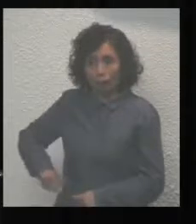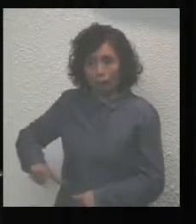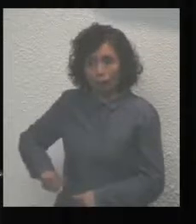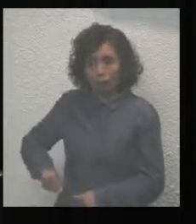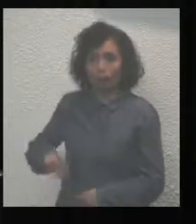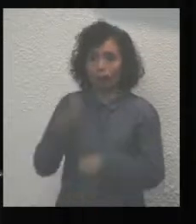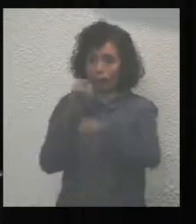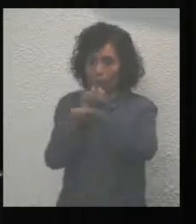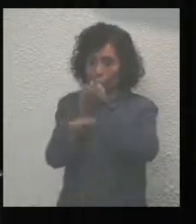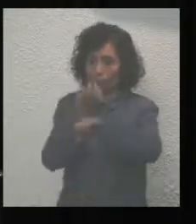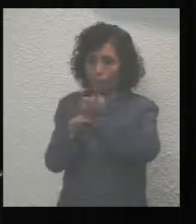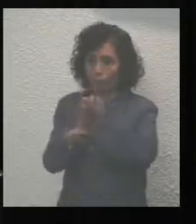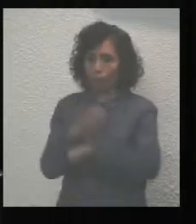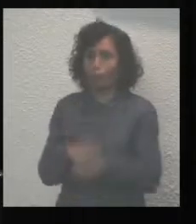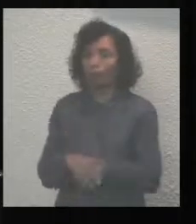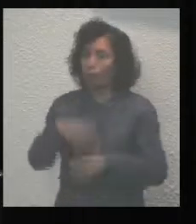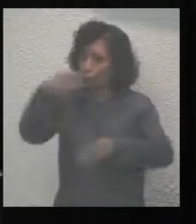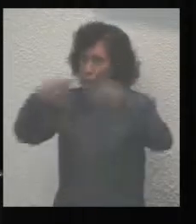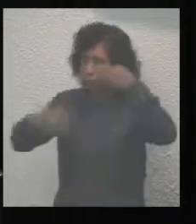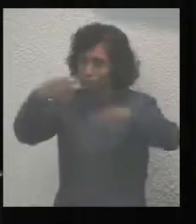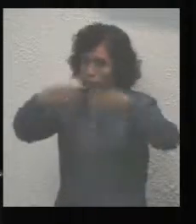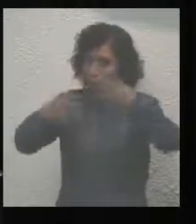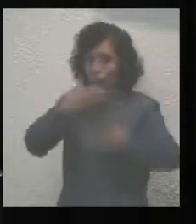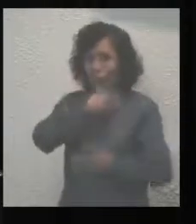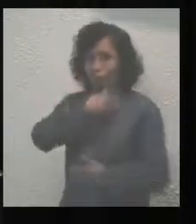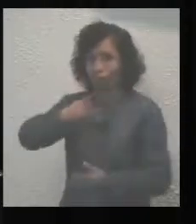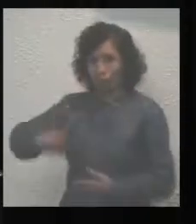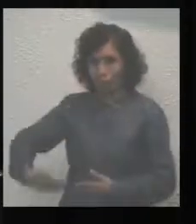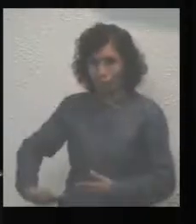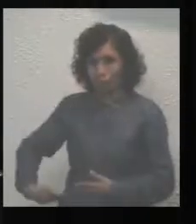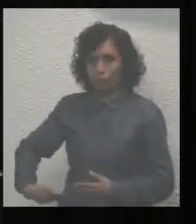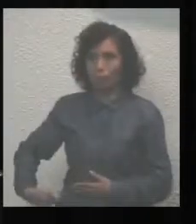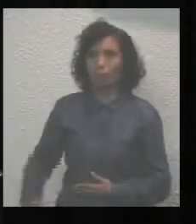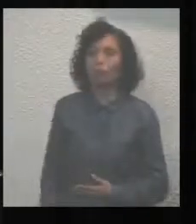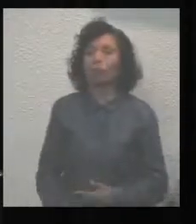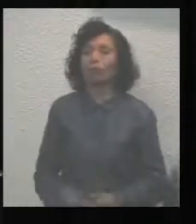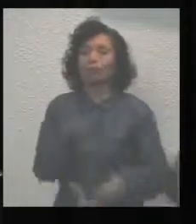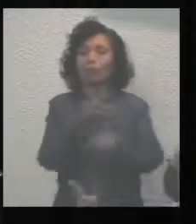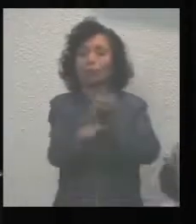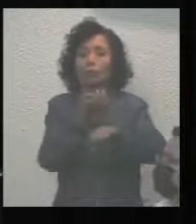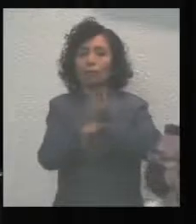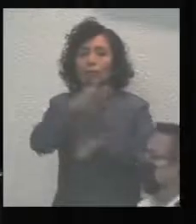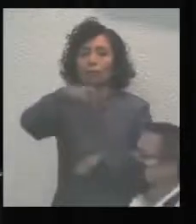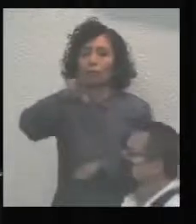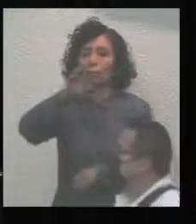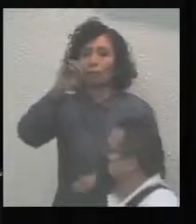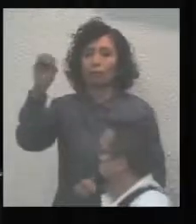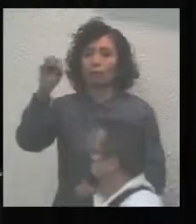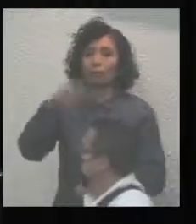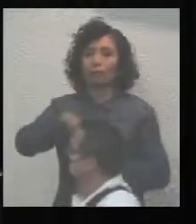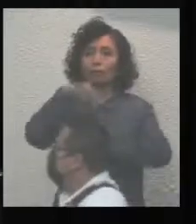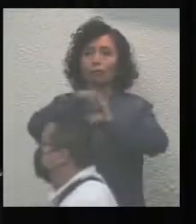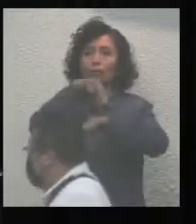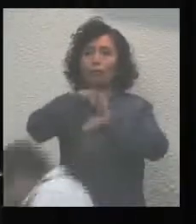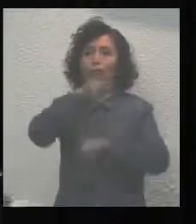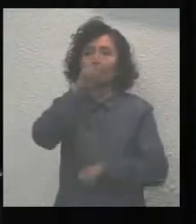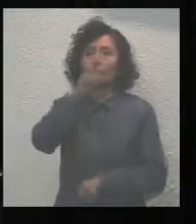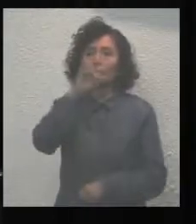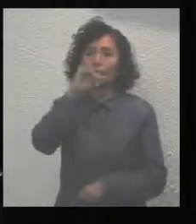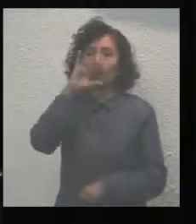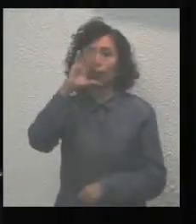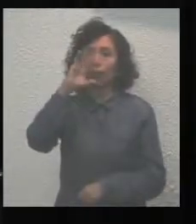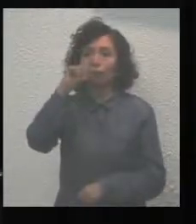del Estado, al Magistrado Presidente del Poder Judicial del Estado de Quintana Roo, al Dr. Víctor Manuel